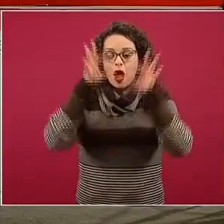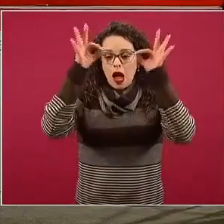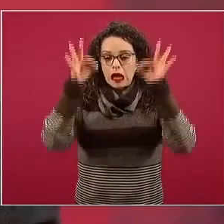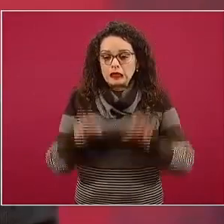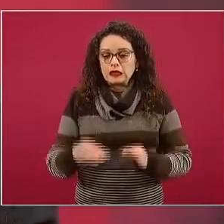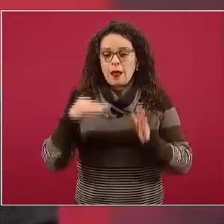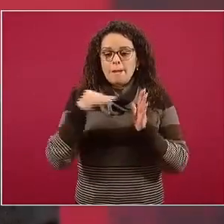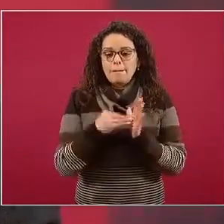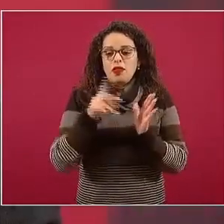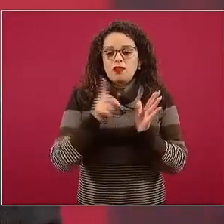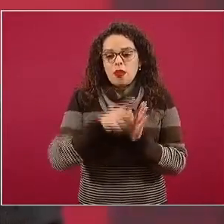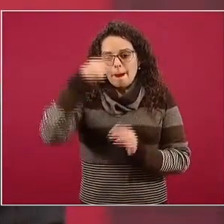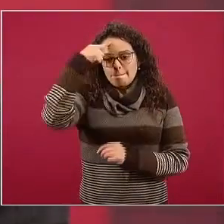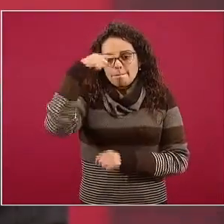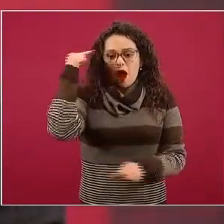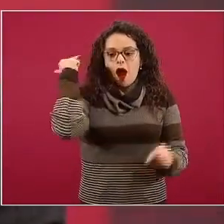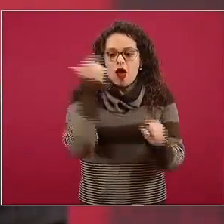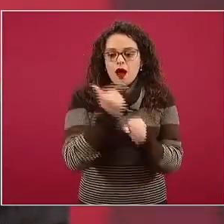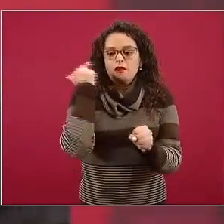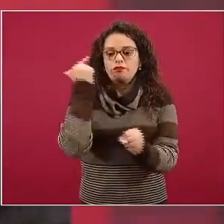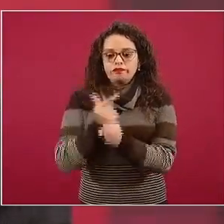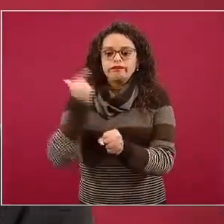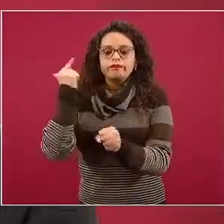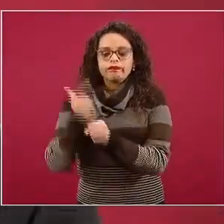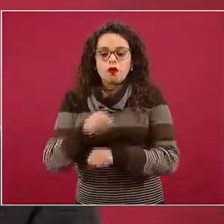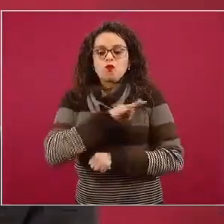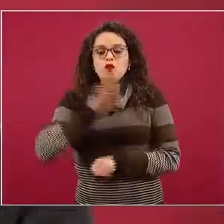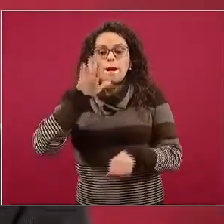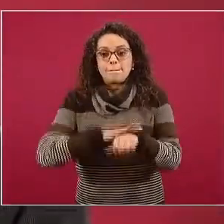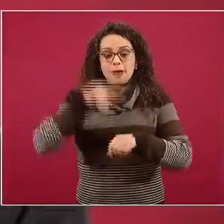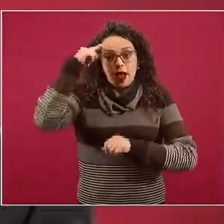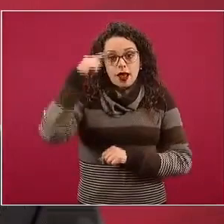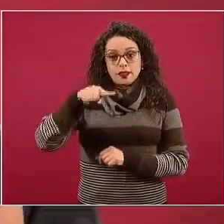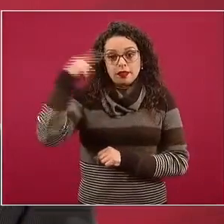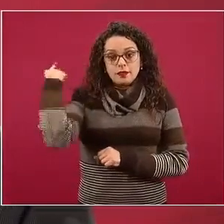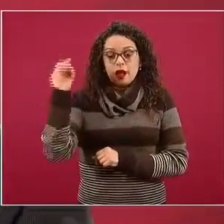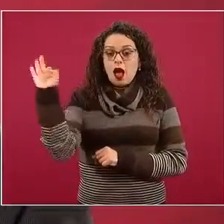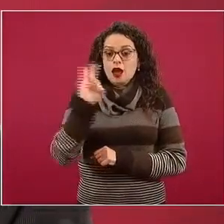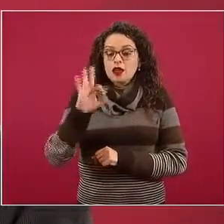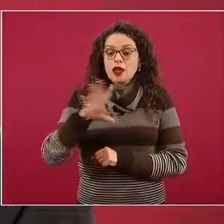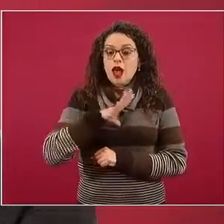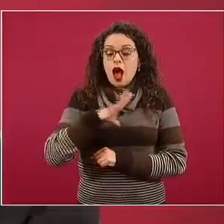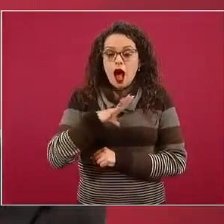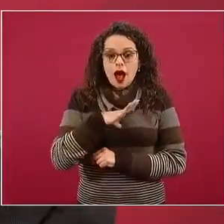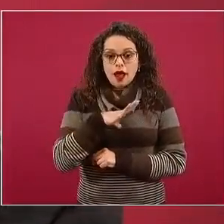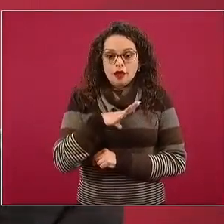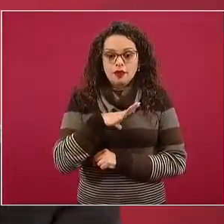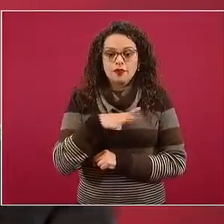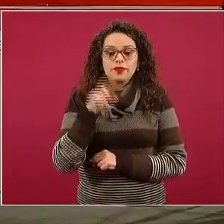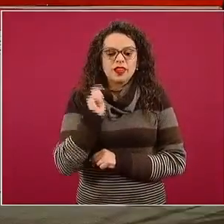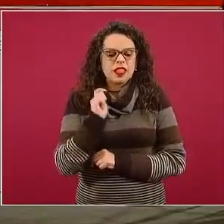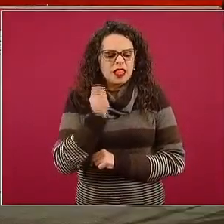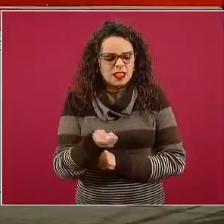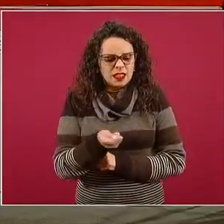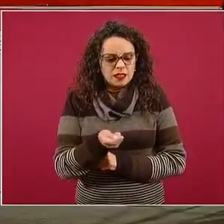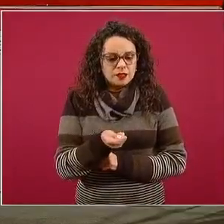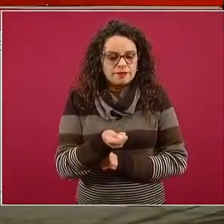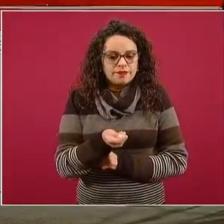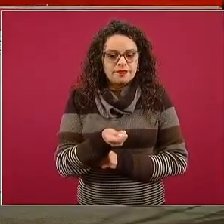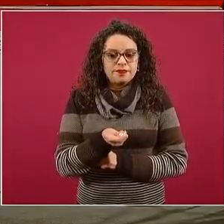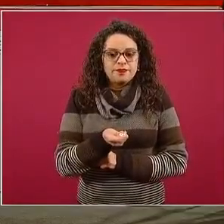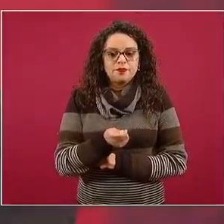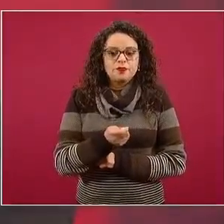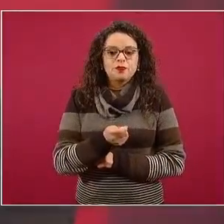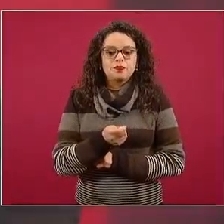de detección que faciliten, cuando existe, las condiciones de el